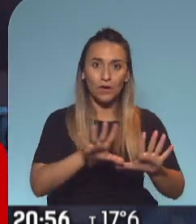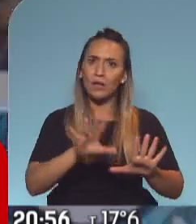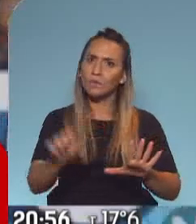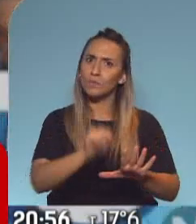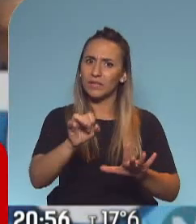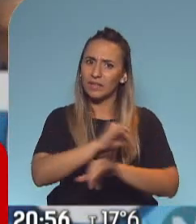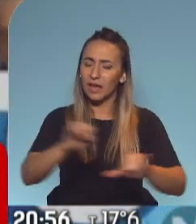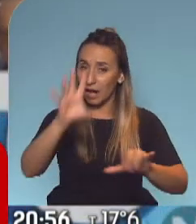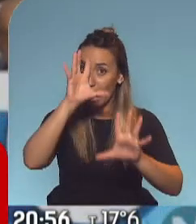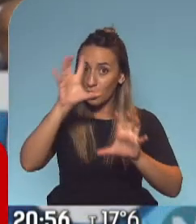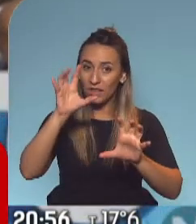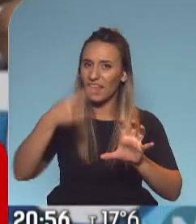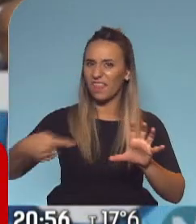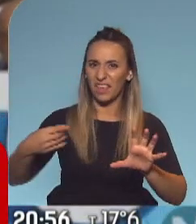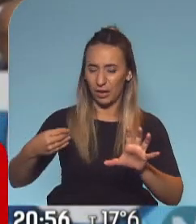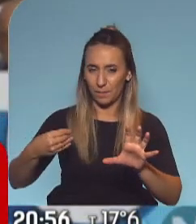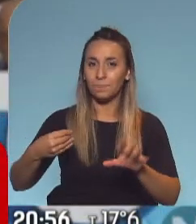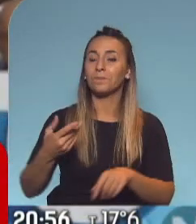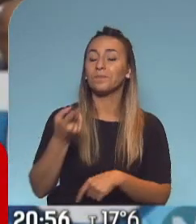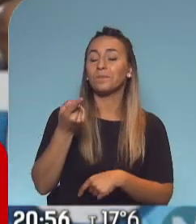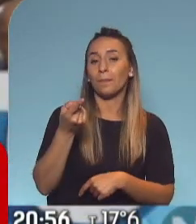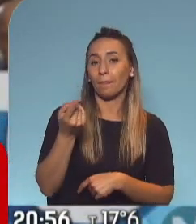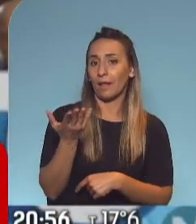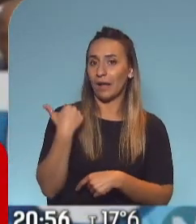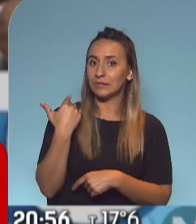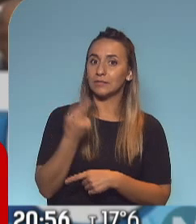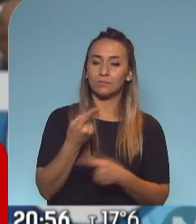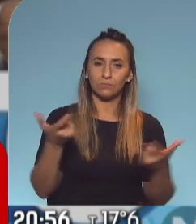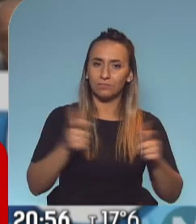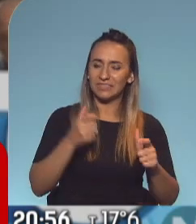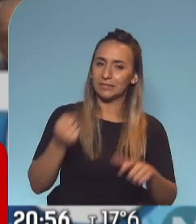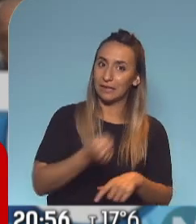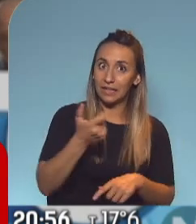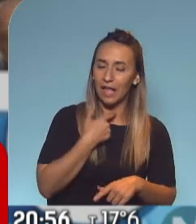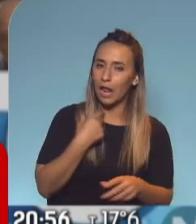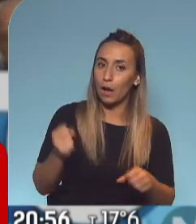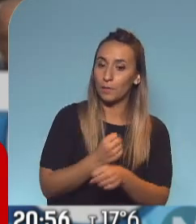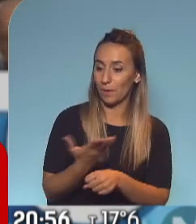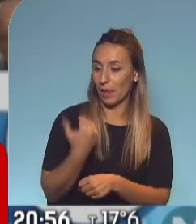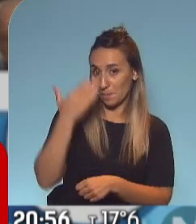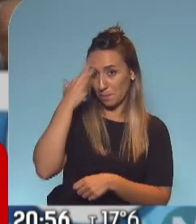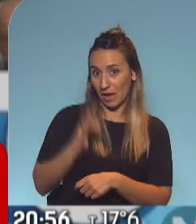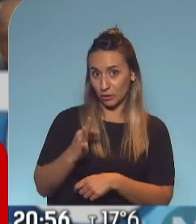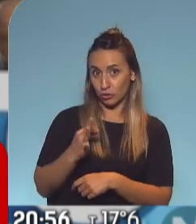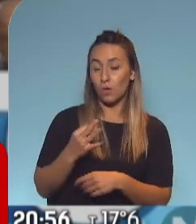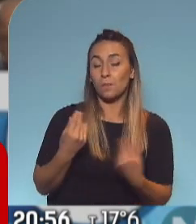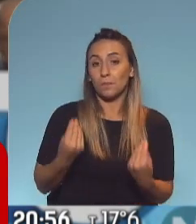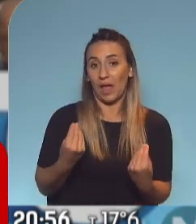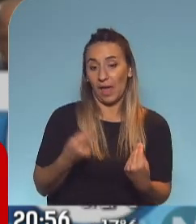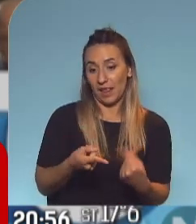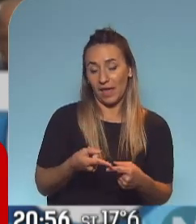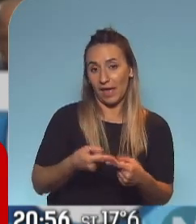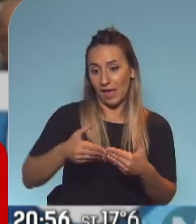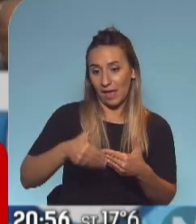que eso lo veníamos diciendo que se estaba tratando que se apruebe este en marzo se para que impacte empresario de marzo bueno no va